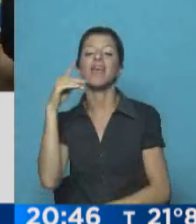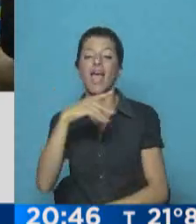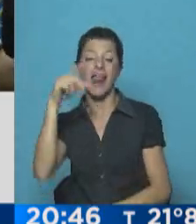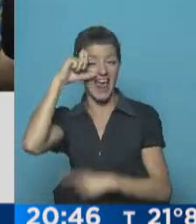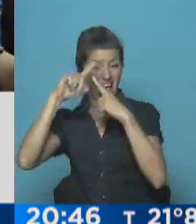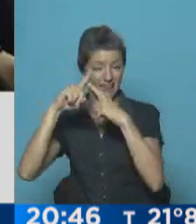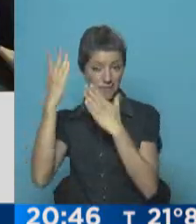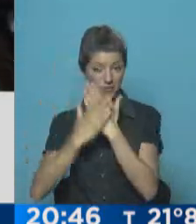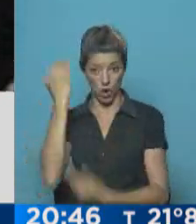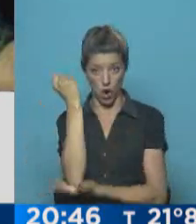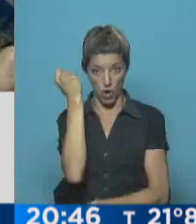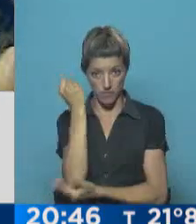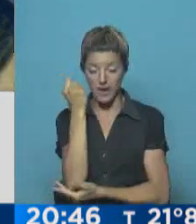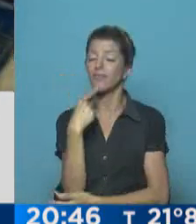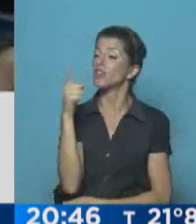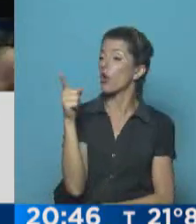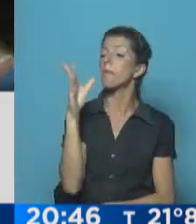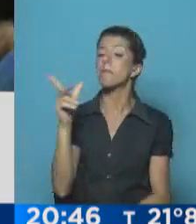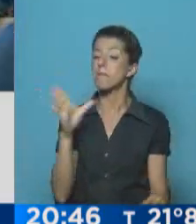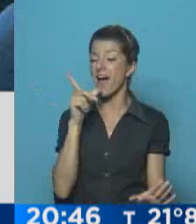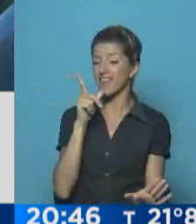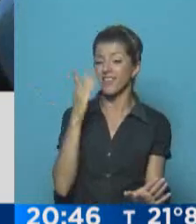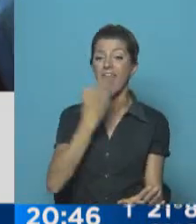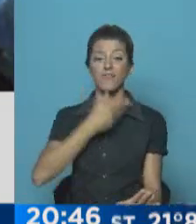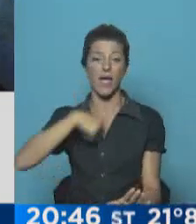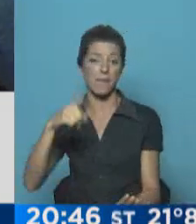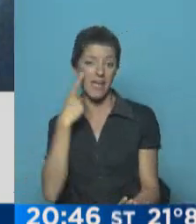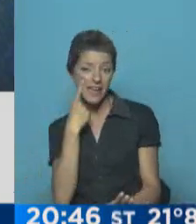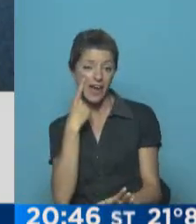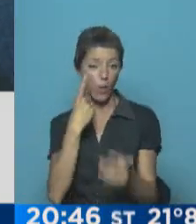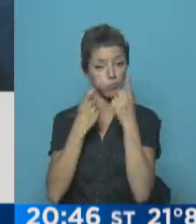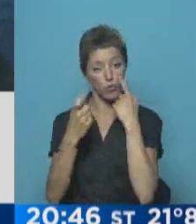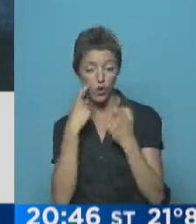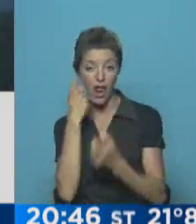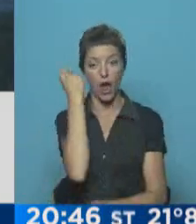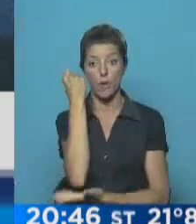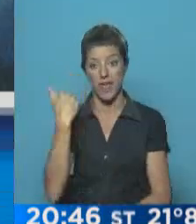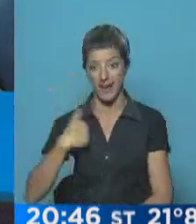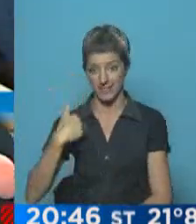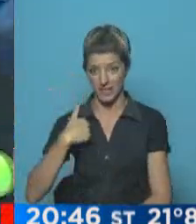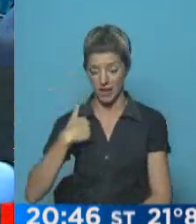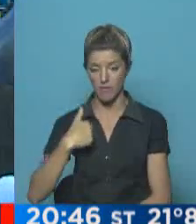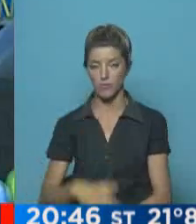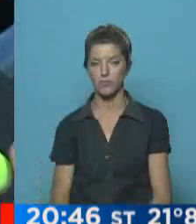nuevo gobierno. Pareciera que el FMI está a cargo de la economía argentina, destacó. Después de una campaña que